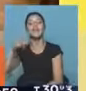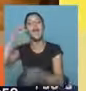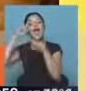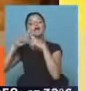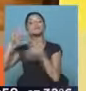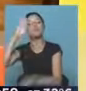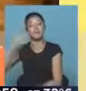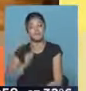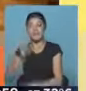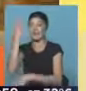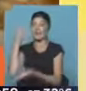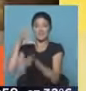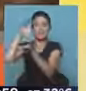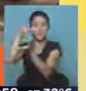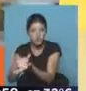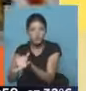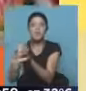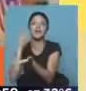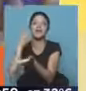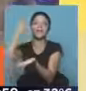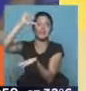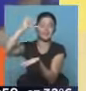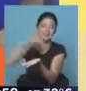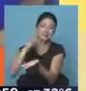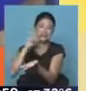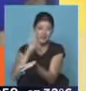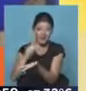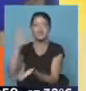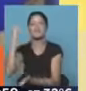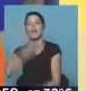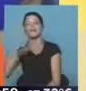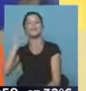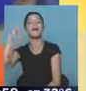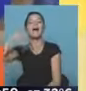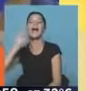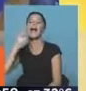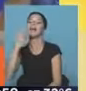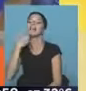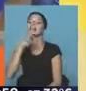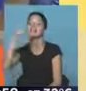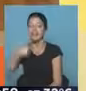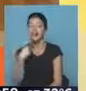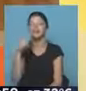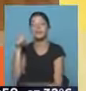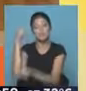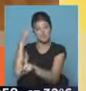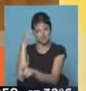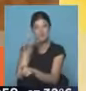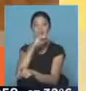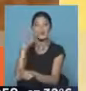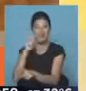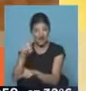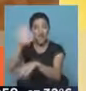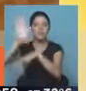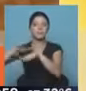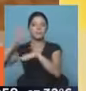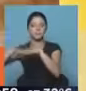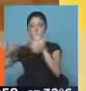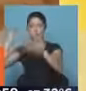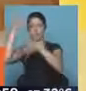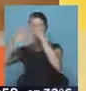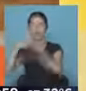participó de la invasión a Irak y a Afganistán en 2001 y que considera a Irán el factor central de la inestabilidad en Medio Oriente. Es